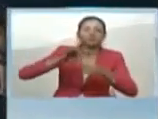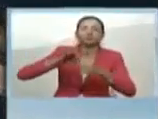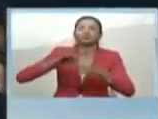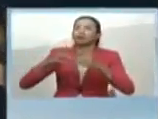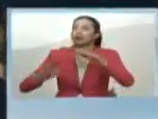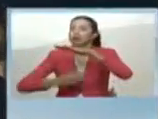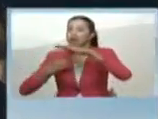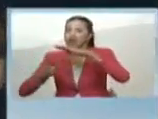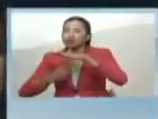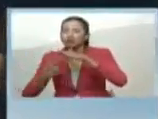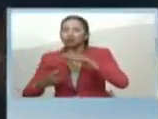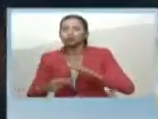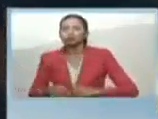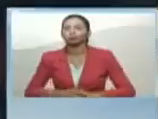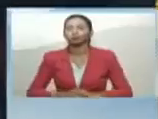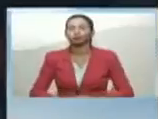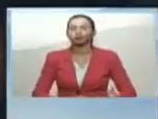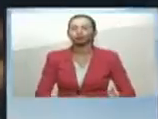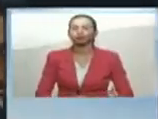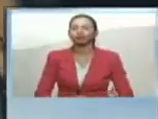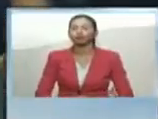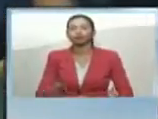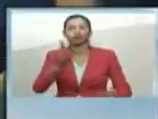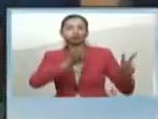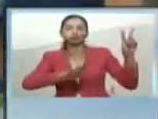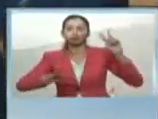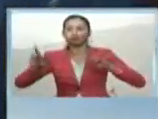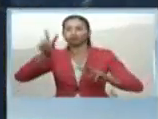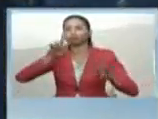recreación y esparcimiento.